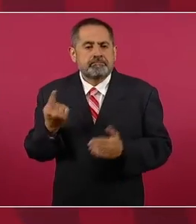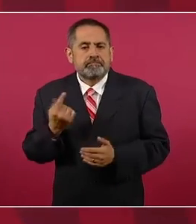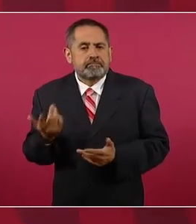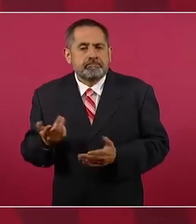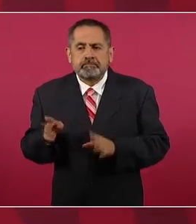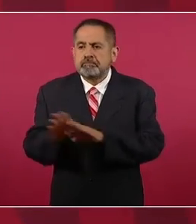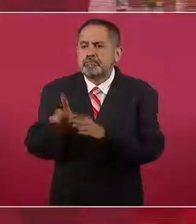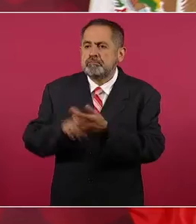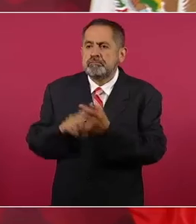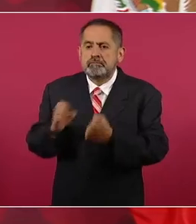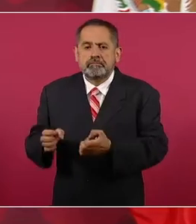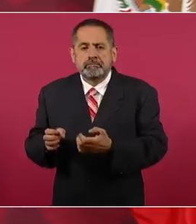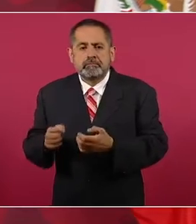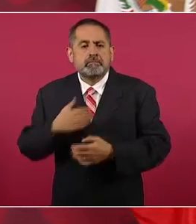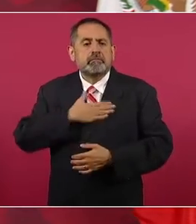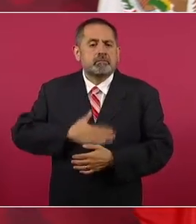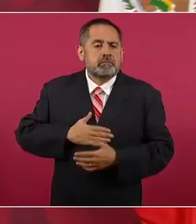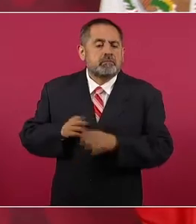sin justicia,